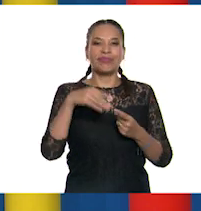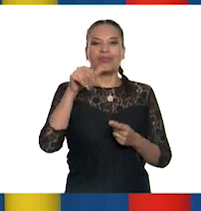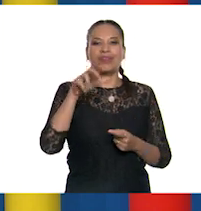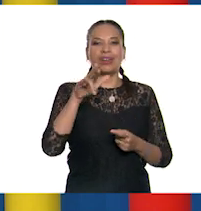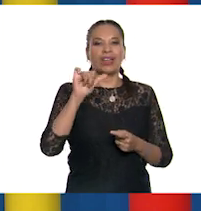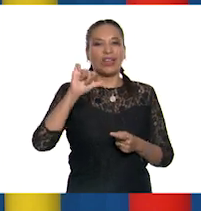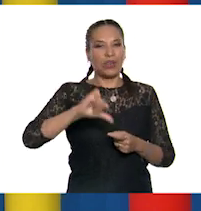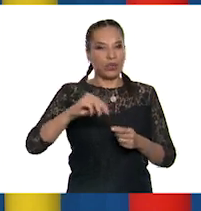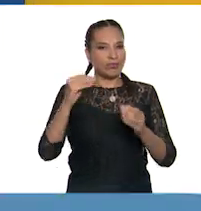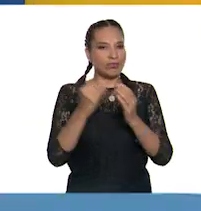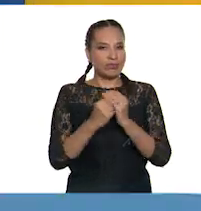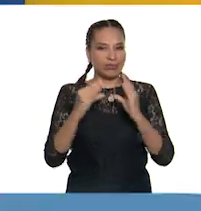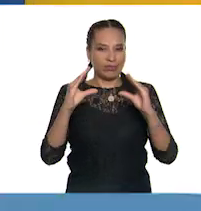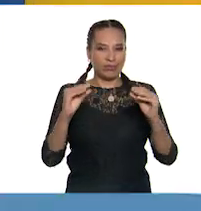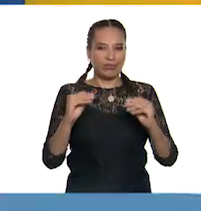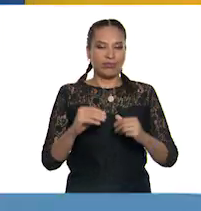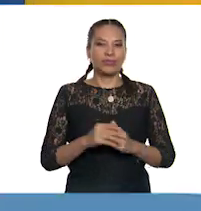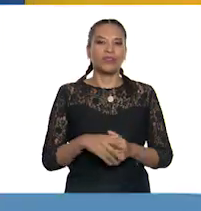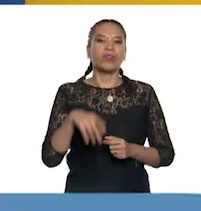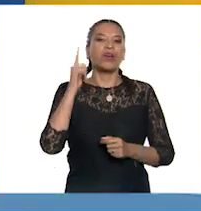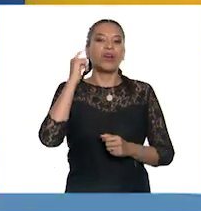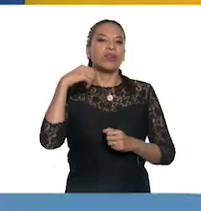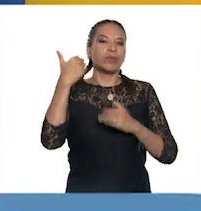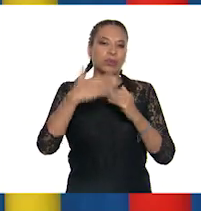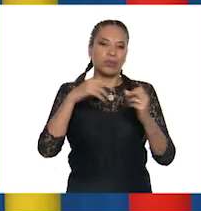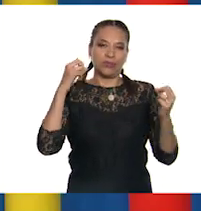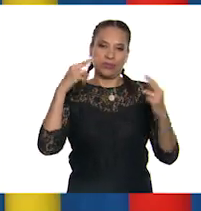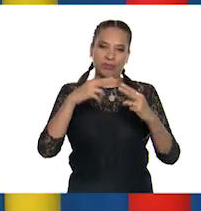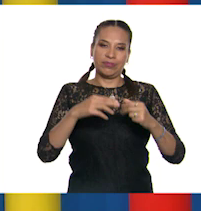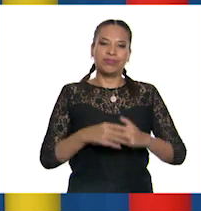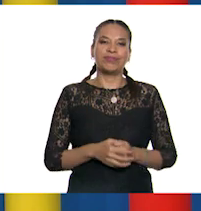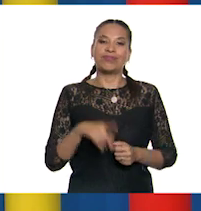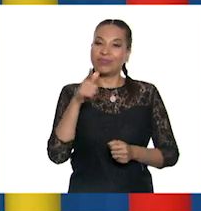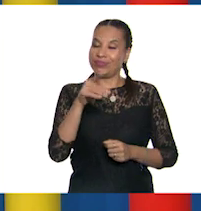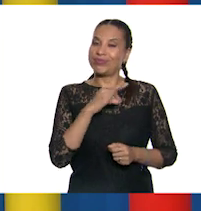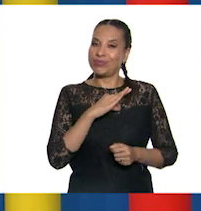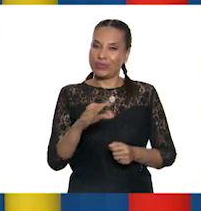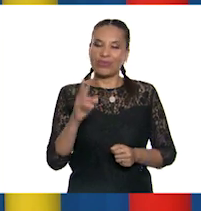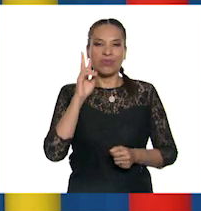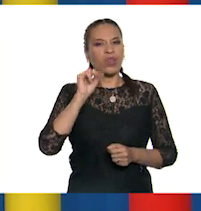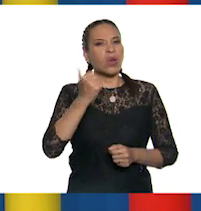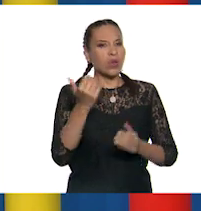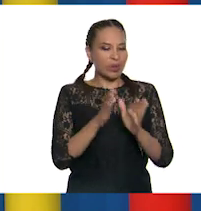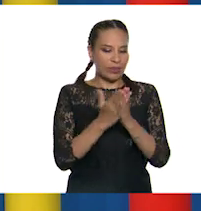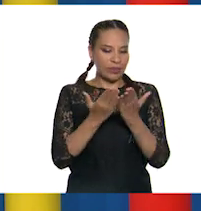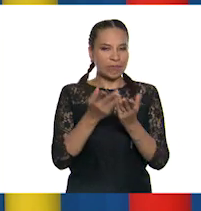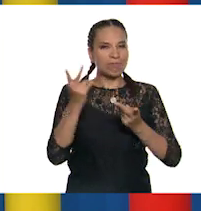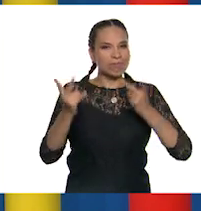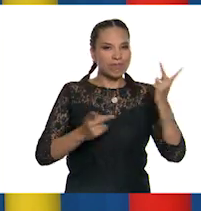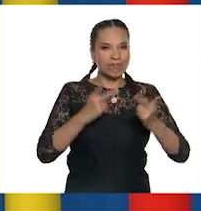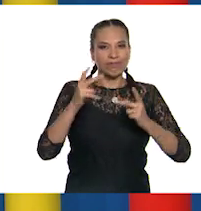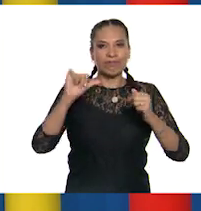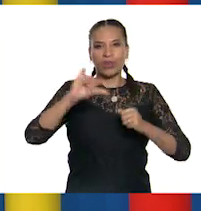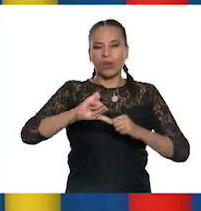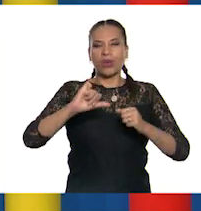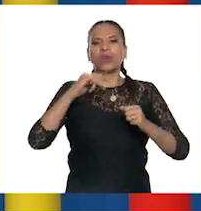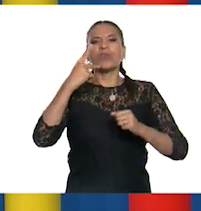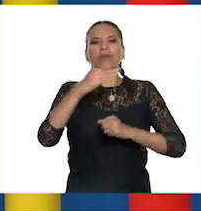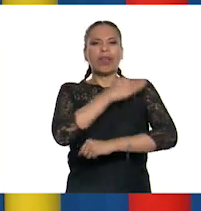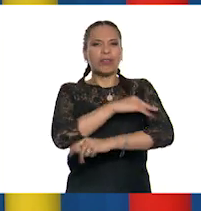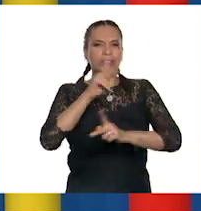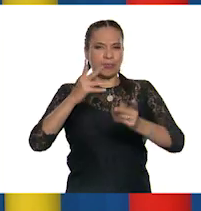María por la clase de hoy. Esperemos vernos la próxima. Si te es posible, consulta otros libros y comenta el tema de hoy con tu